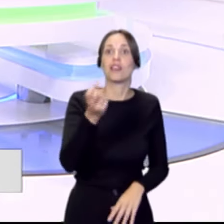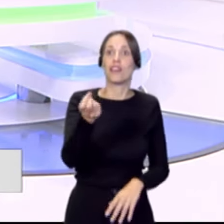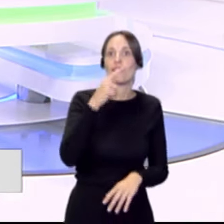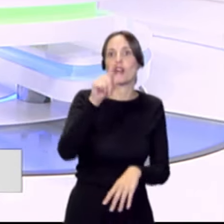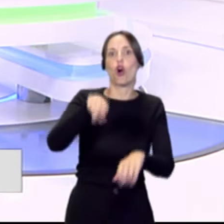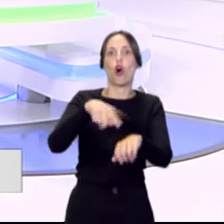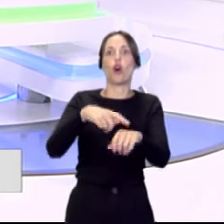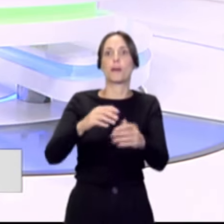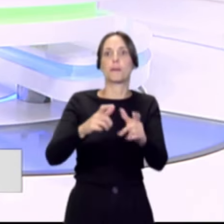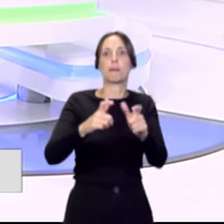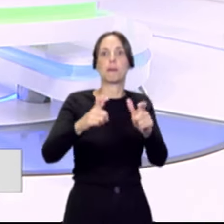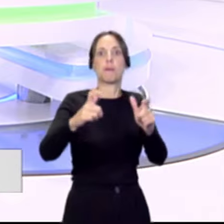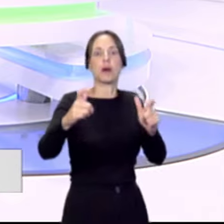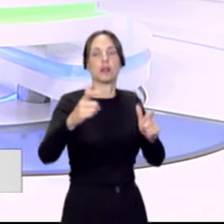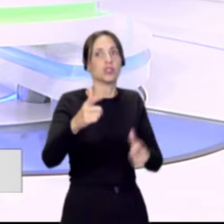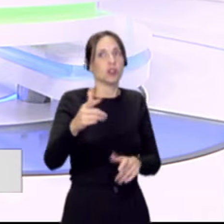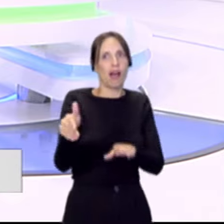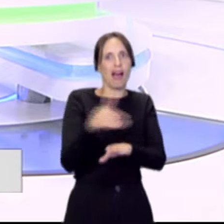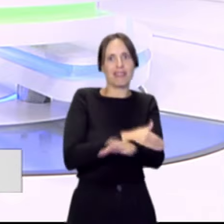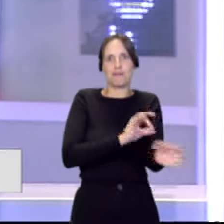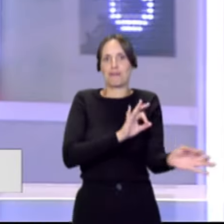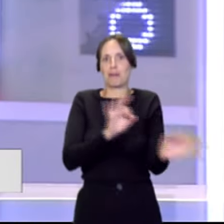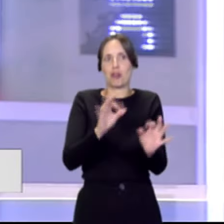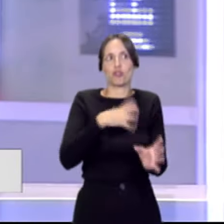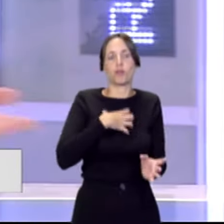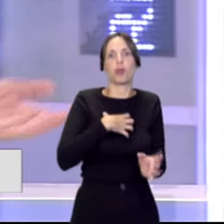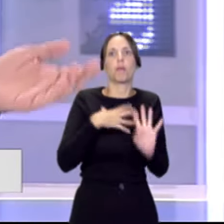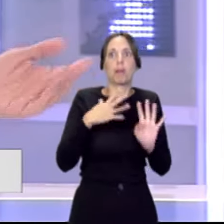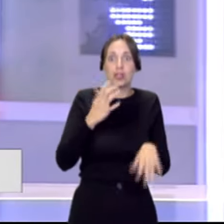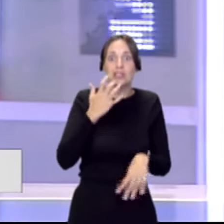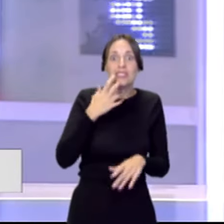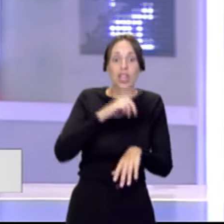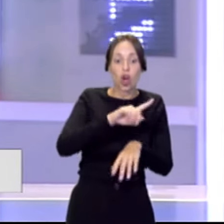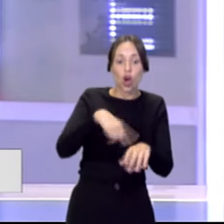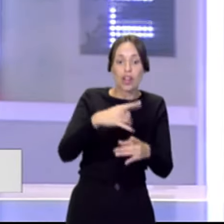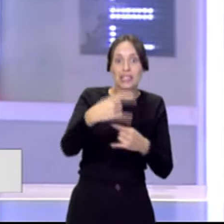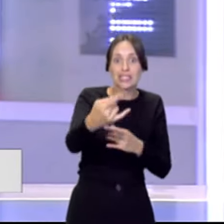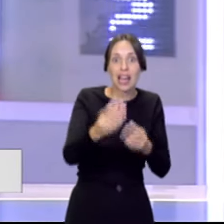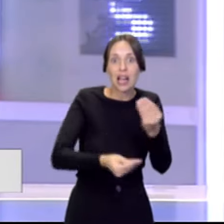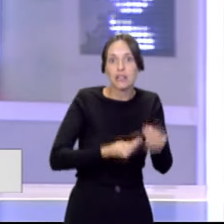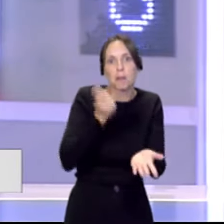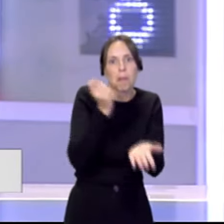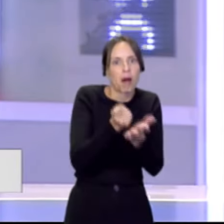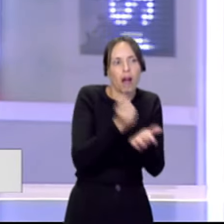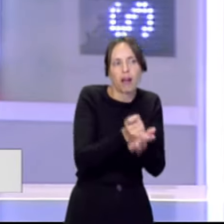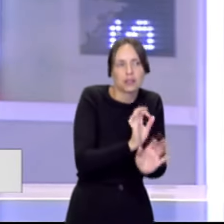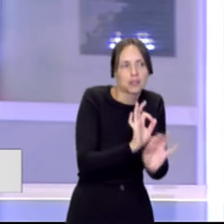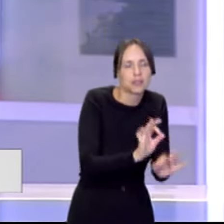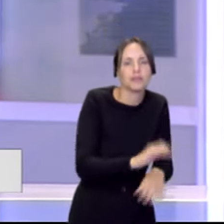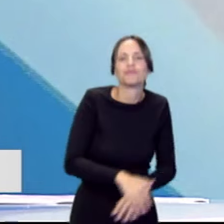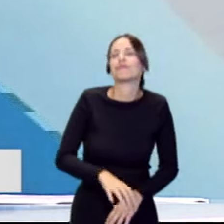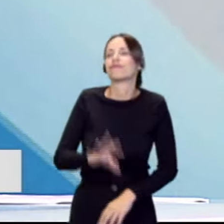de cosas no se pueden prever. Ahora, es conveniente que puedan ser pagadas esas horas extras, como es natural, ¿no? Sí, lo primero es en hostelería, le sigue industria, claro,